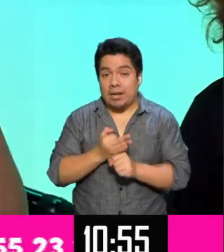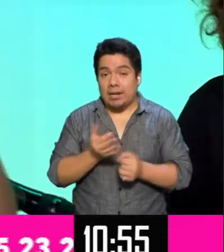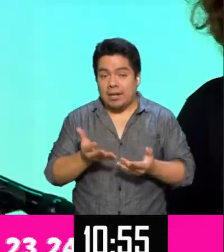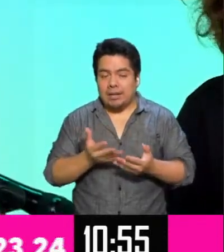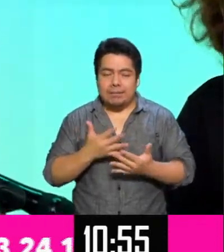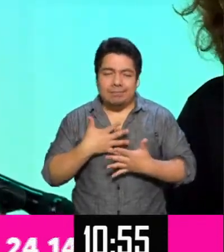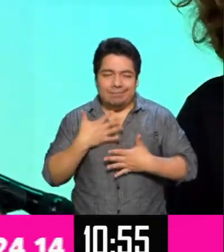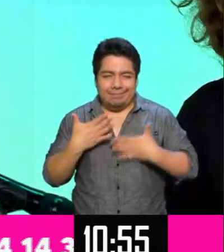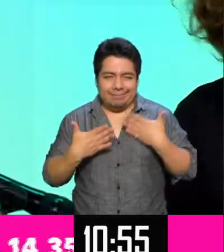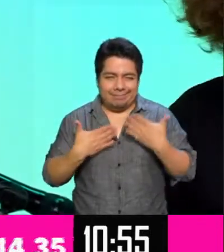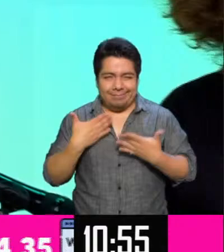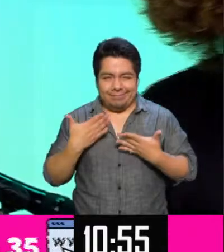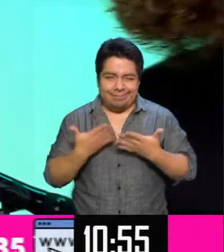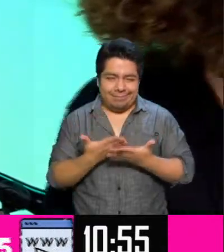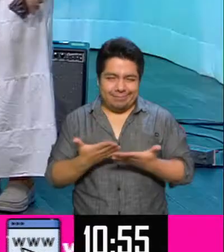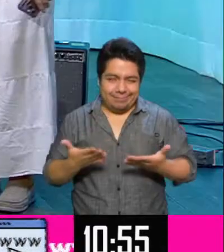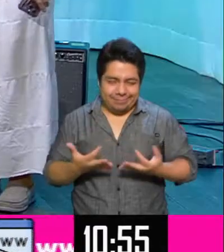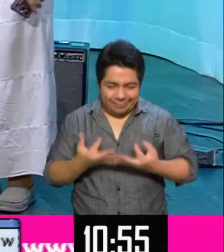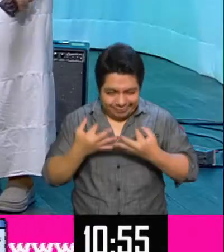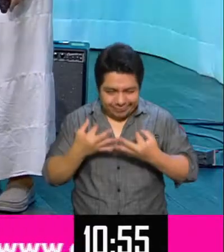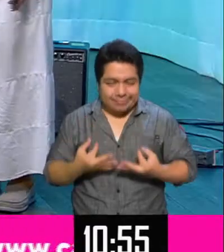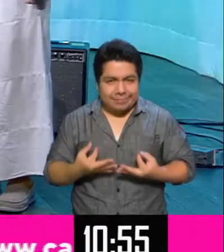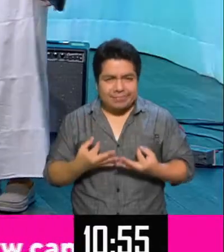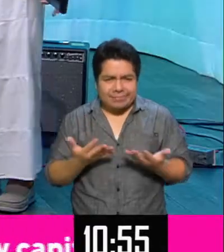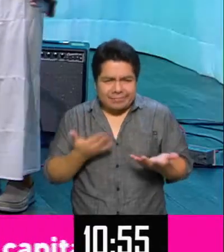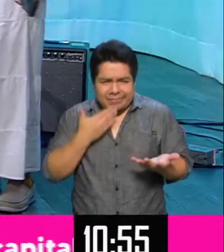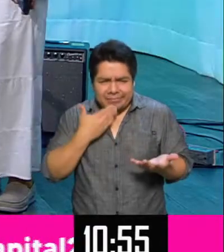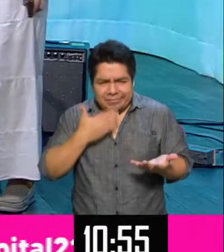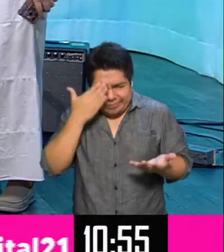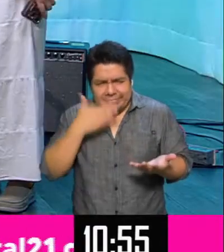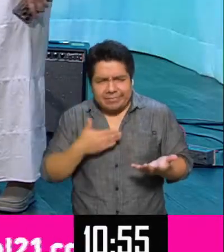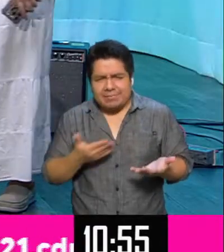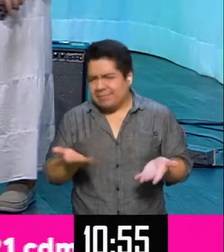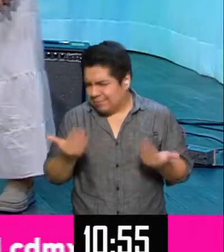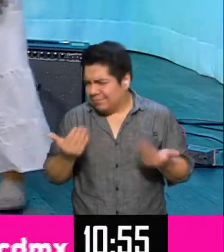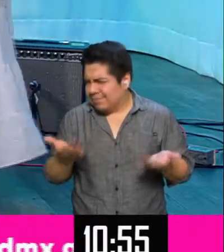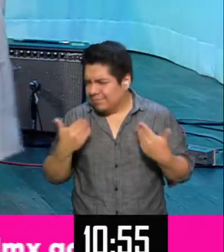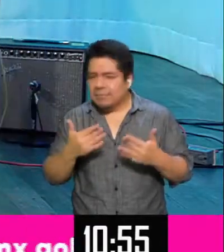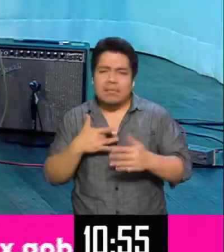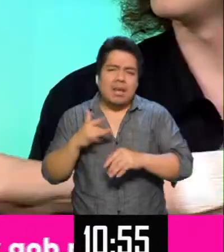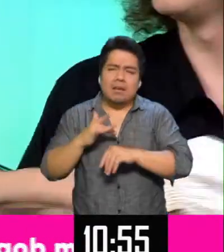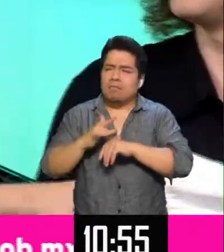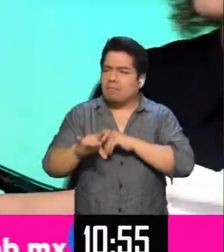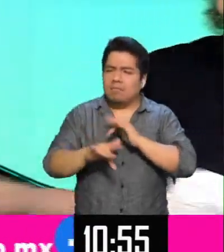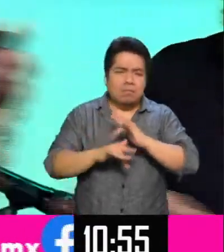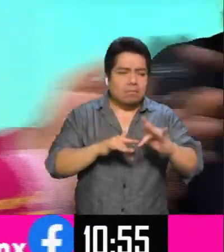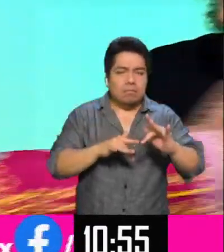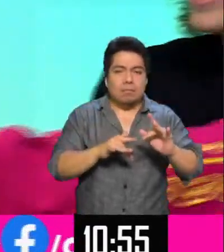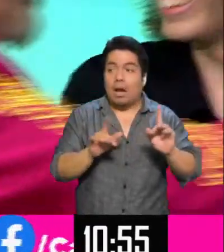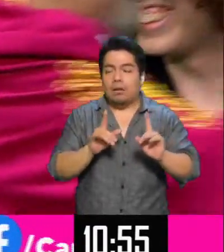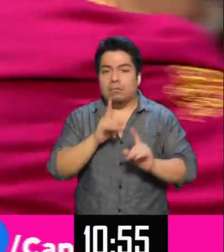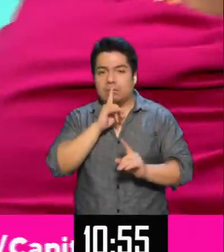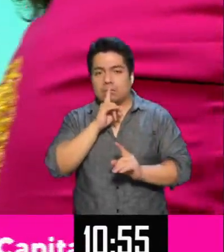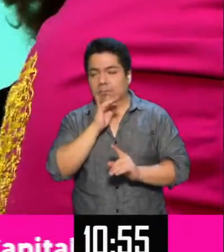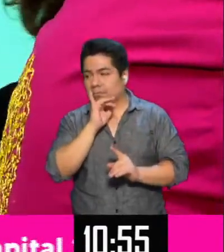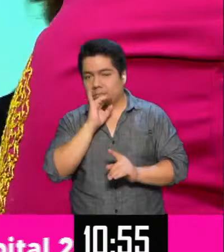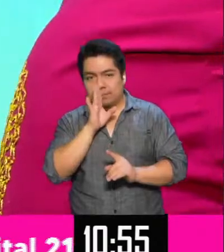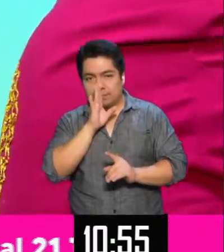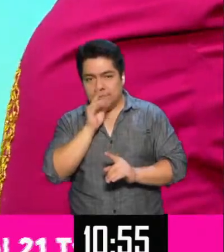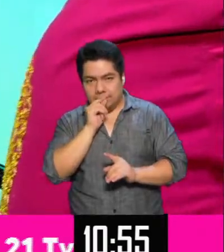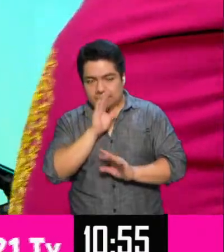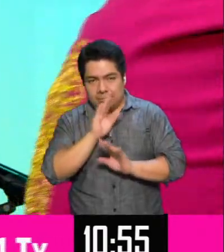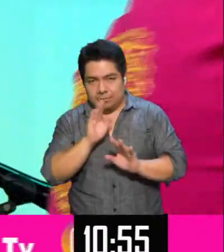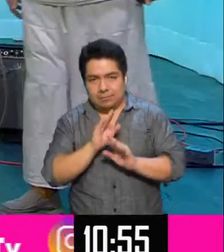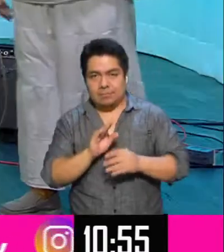no preocuparse No, hedonista el por los asunto. problemas Ya, del hay que futuro en disfrutar realidad. el momento, Pues vamos chavo. encuerándonos todos de una. No, Ah, espérenme. no creo, Este lo chavo. dejamos aquí.